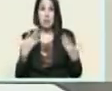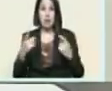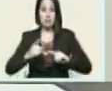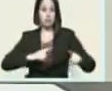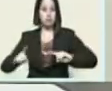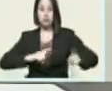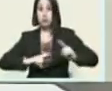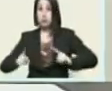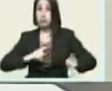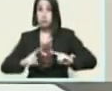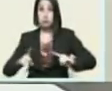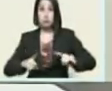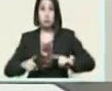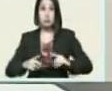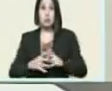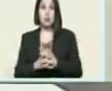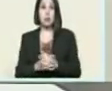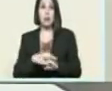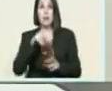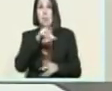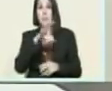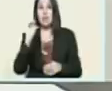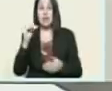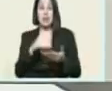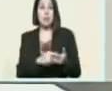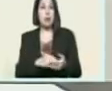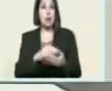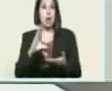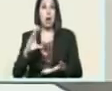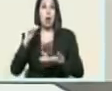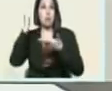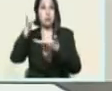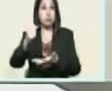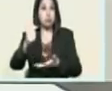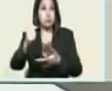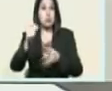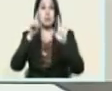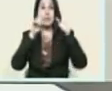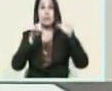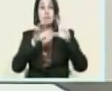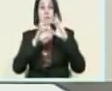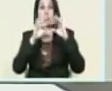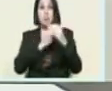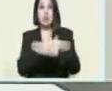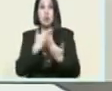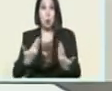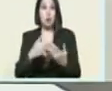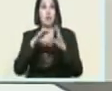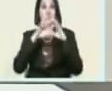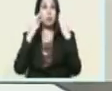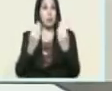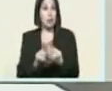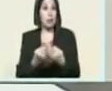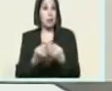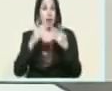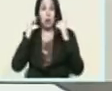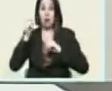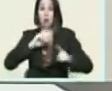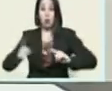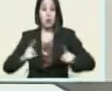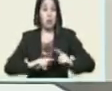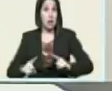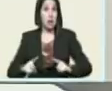coordinar, ¿verdad? Sí. Los 30.000 CLAP que hay. Las 6 millones de familias que atendemos, a coordinar desde